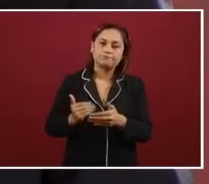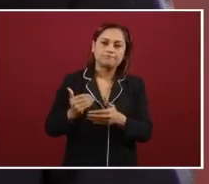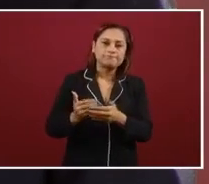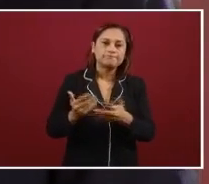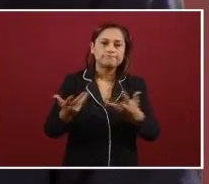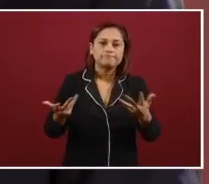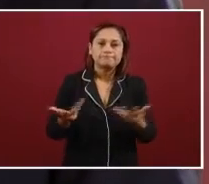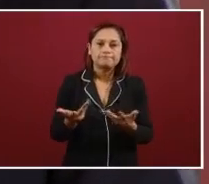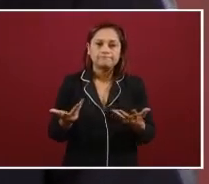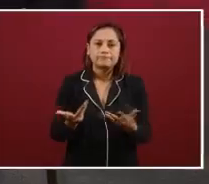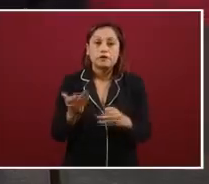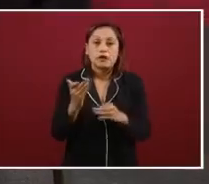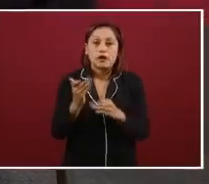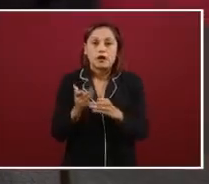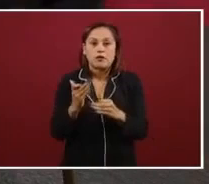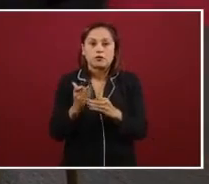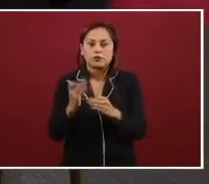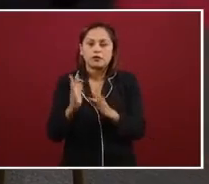que evaluamos,